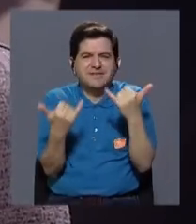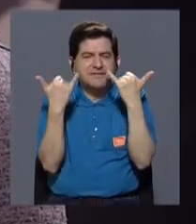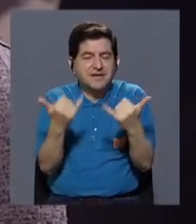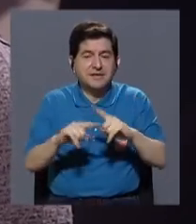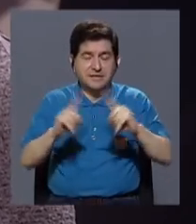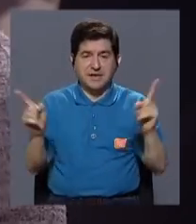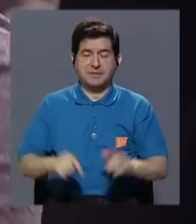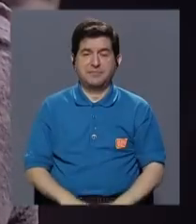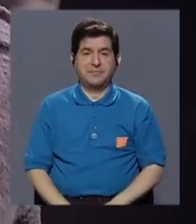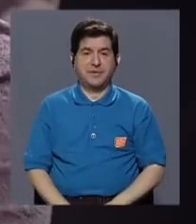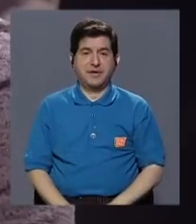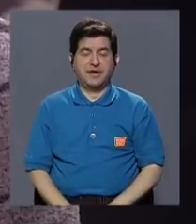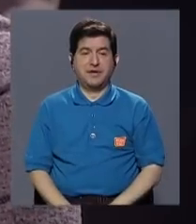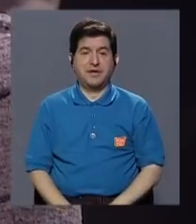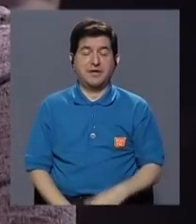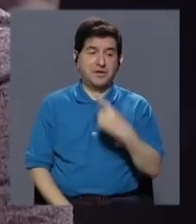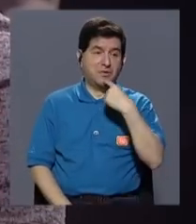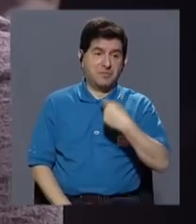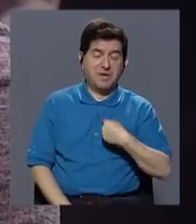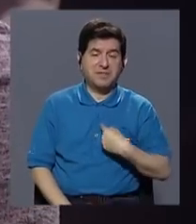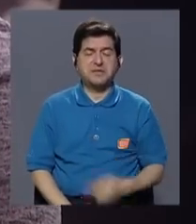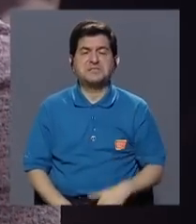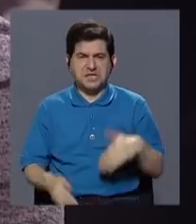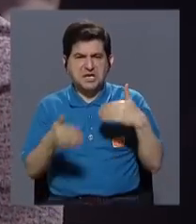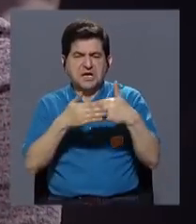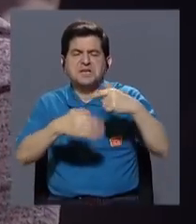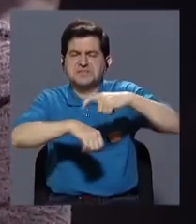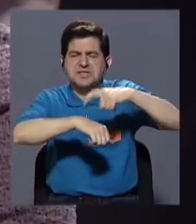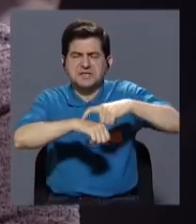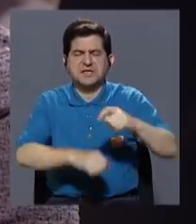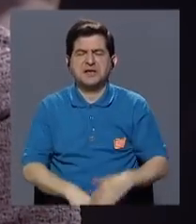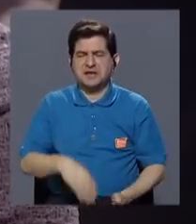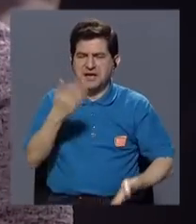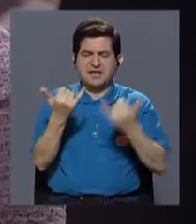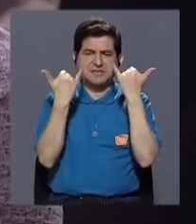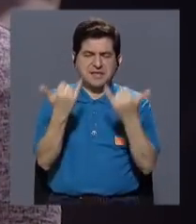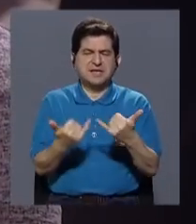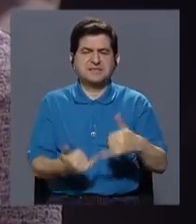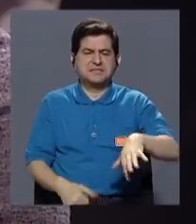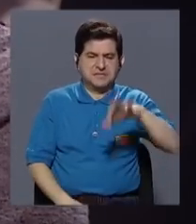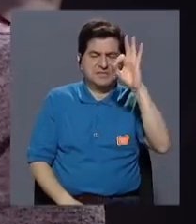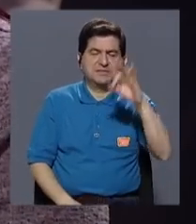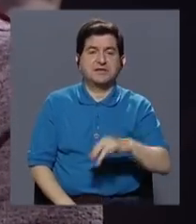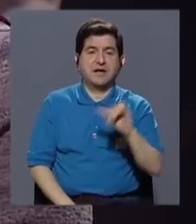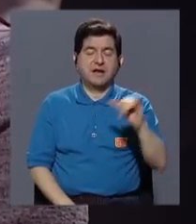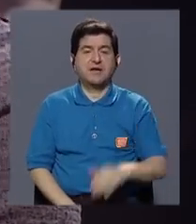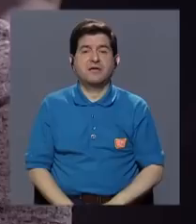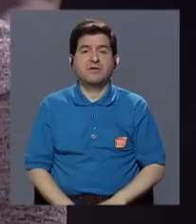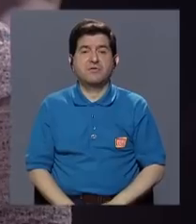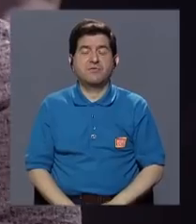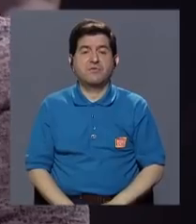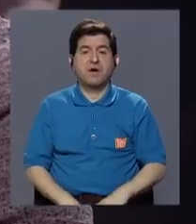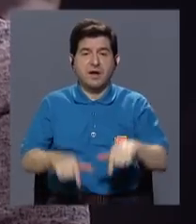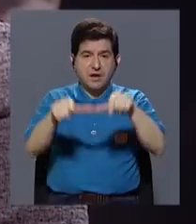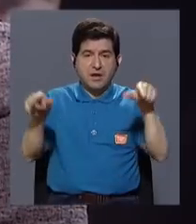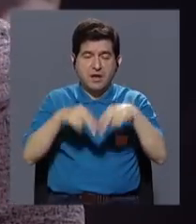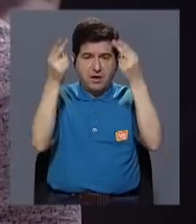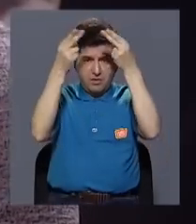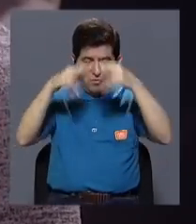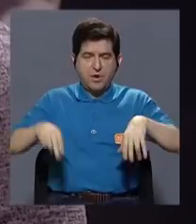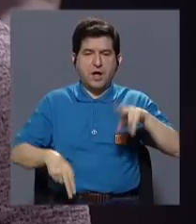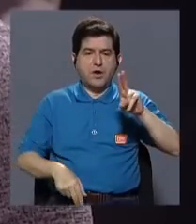pero siempre en euros y me dice que está por estos días entonces calculó que nuestros días ya se puede conseguir y también en la página de